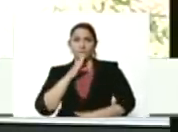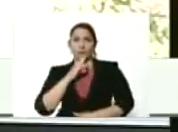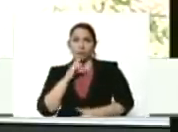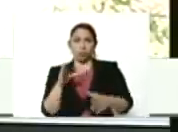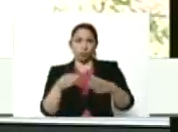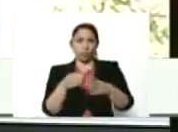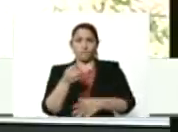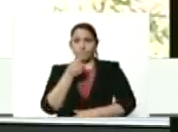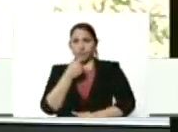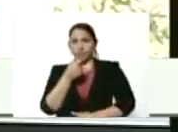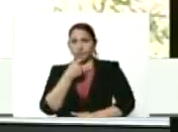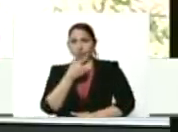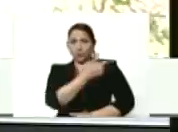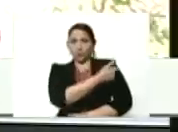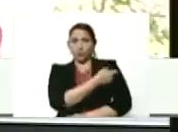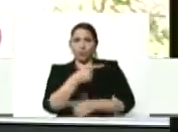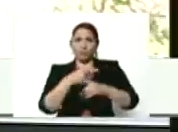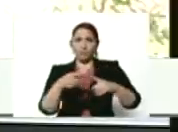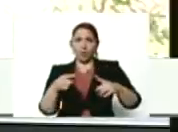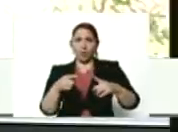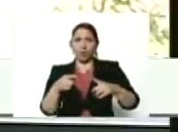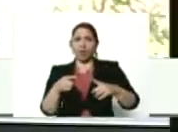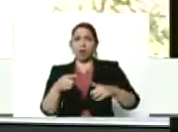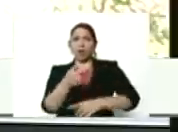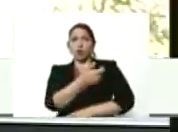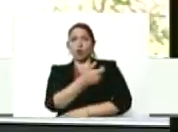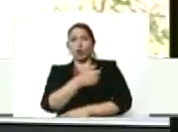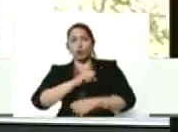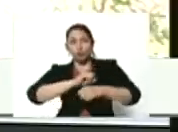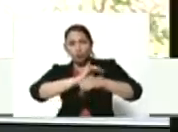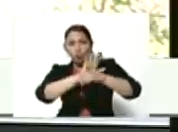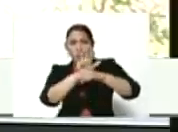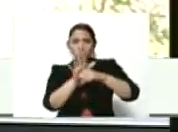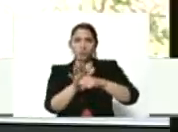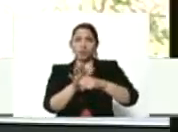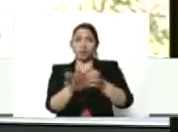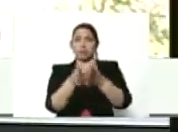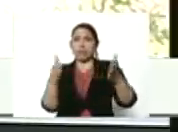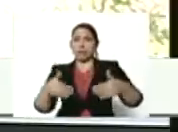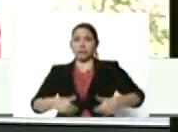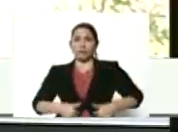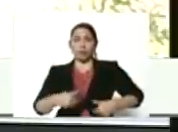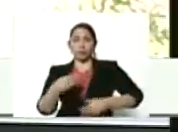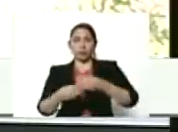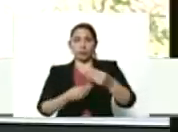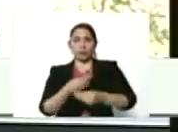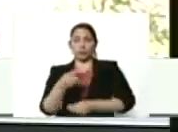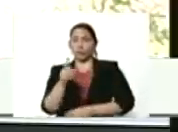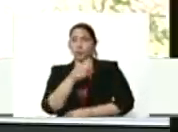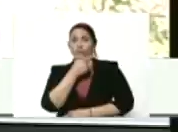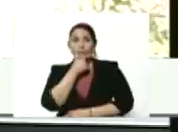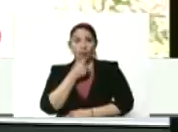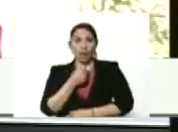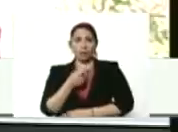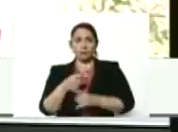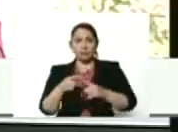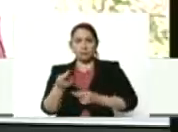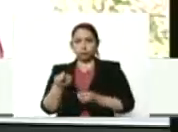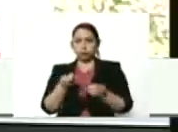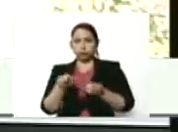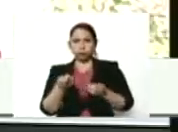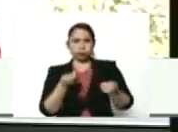para el COVID-19. Estamos haciendo un gran esfuerzo, no es fácil, para coordinar